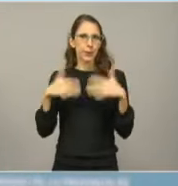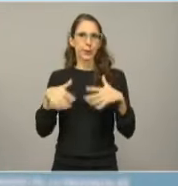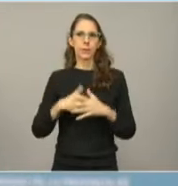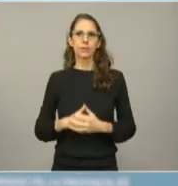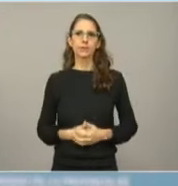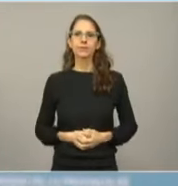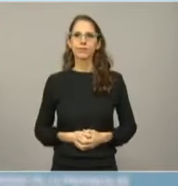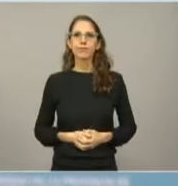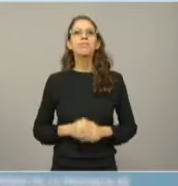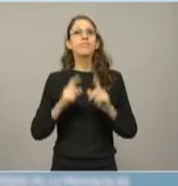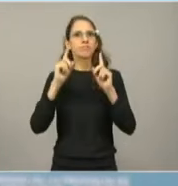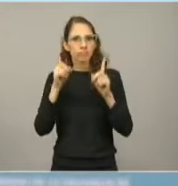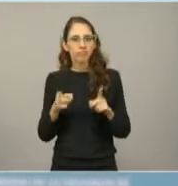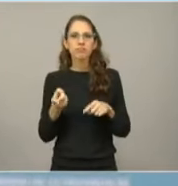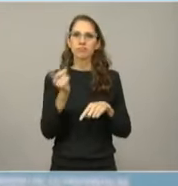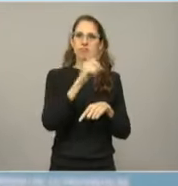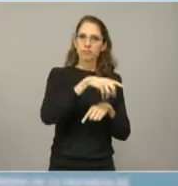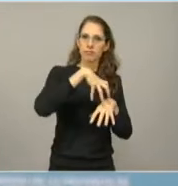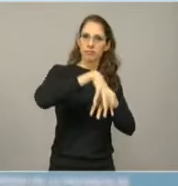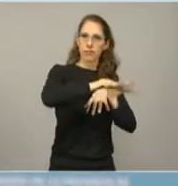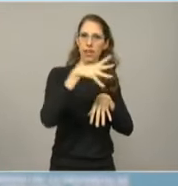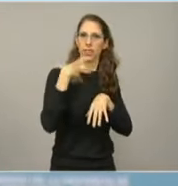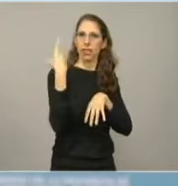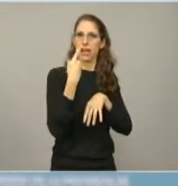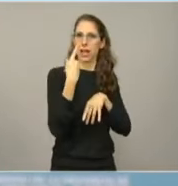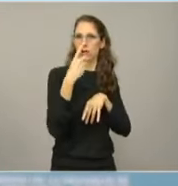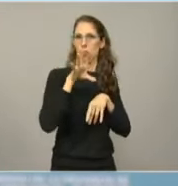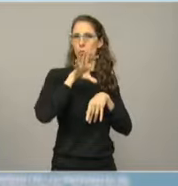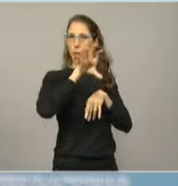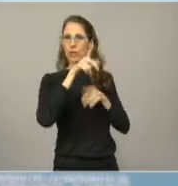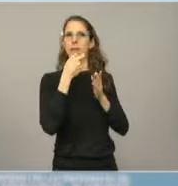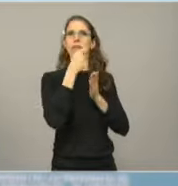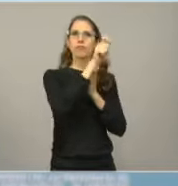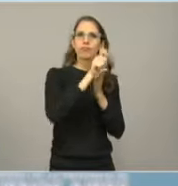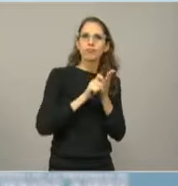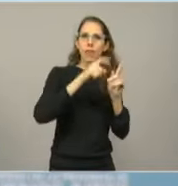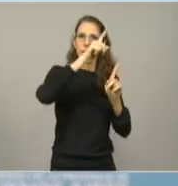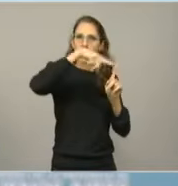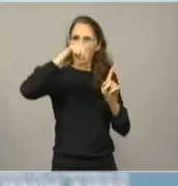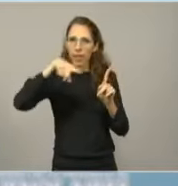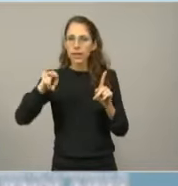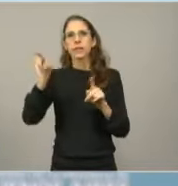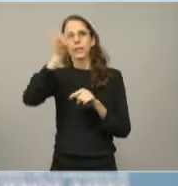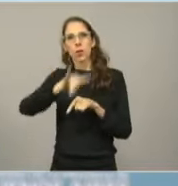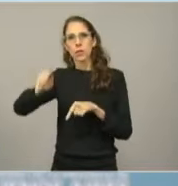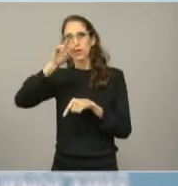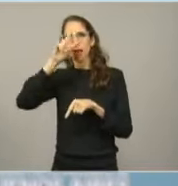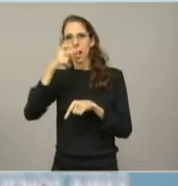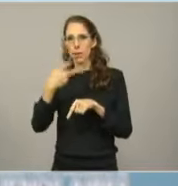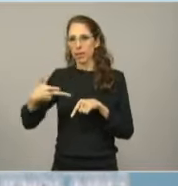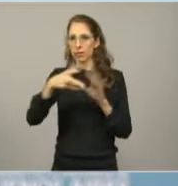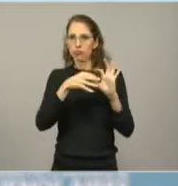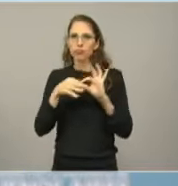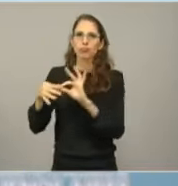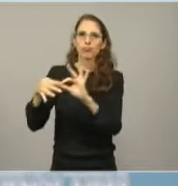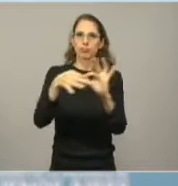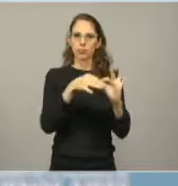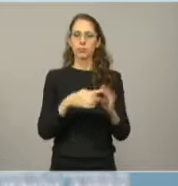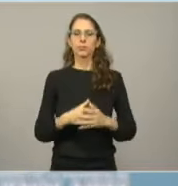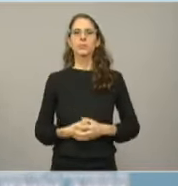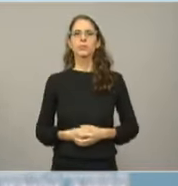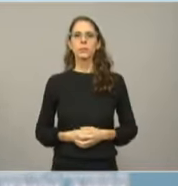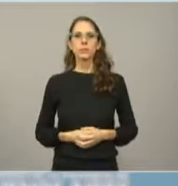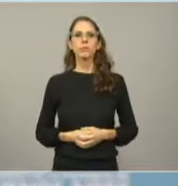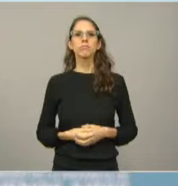también de la dirección provincial de estadística y la Universidad Nacional de la plata y creo que